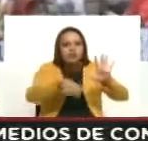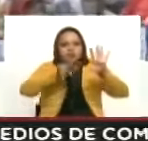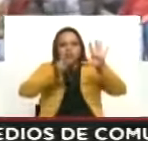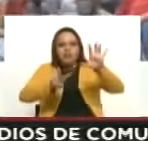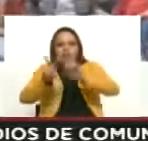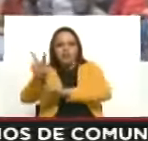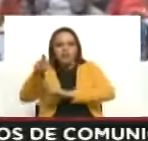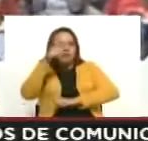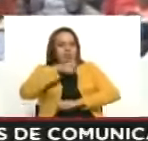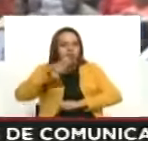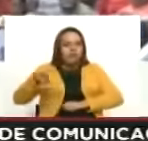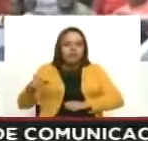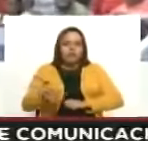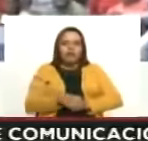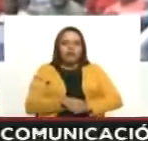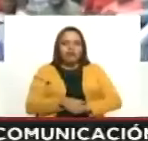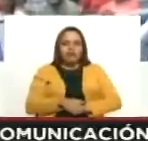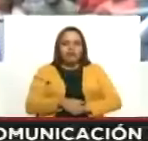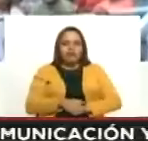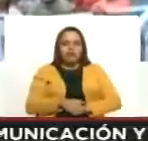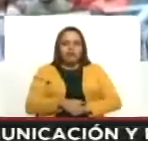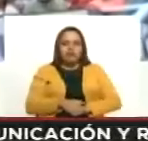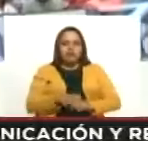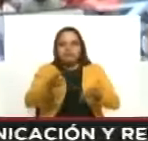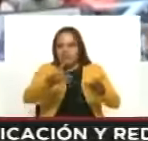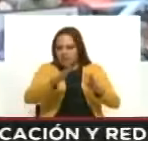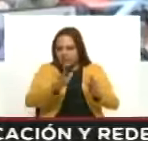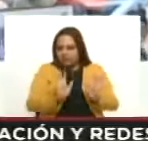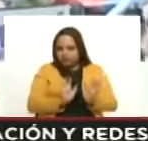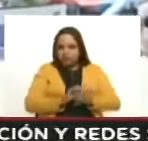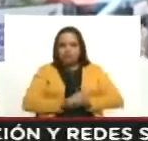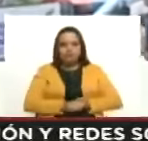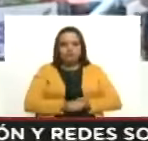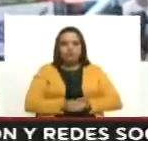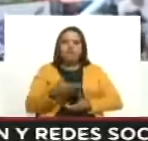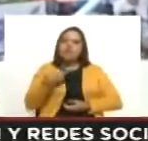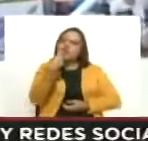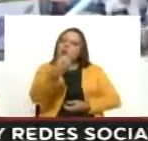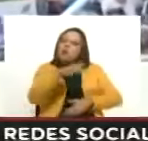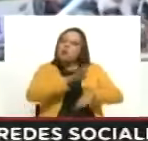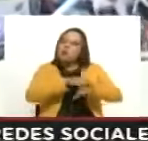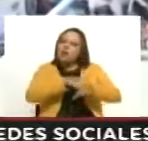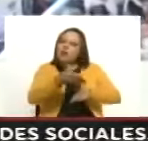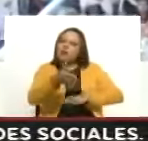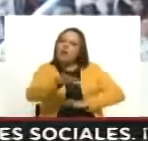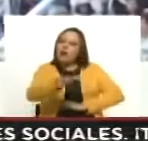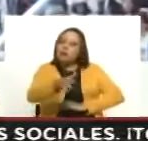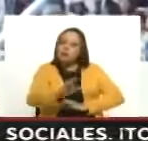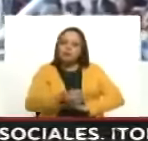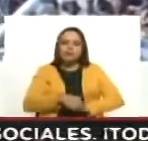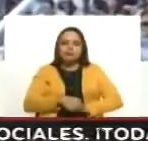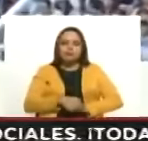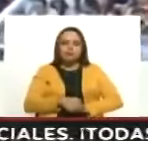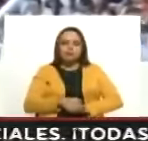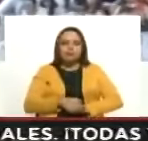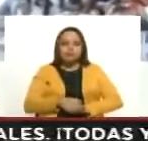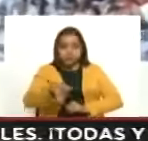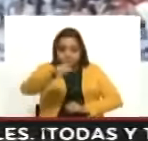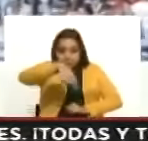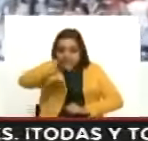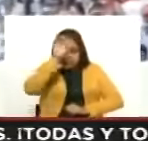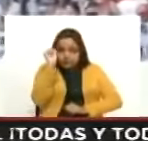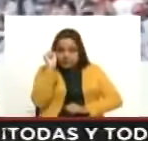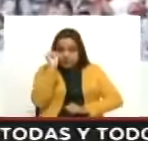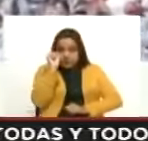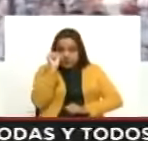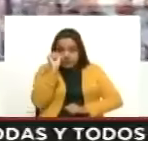63.672 personas. Al menos, y ya les digo por qué al menos, nos vamos entendiendo, ¿verdad?